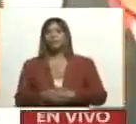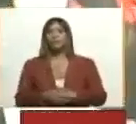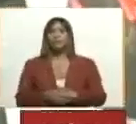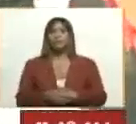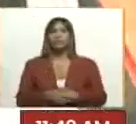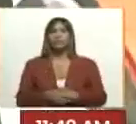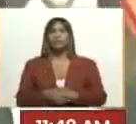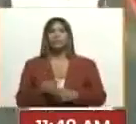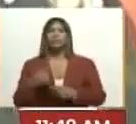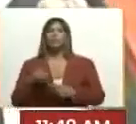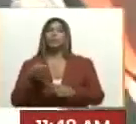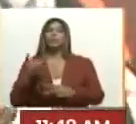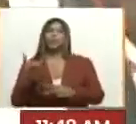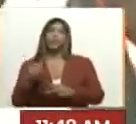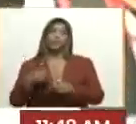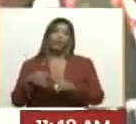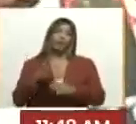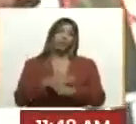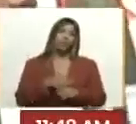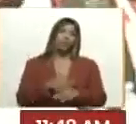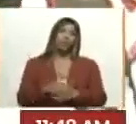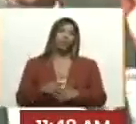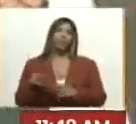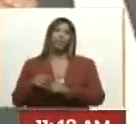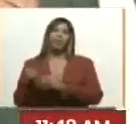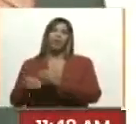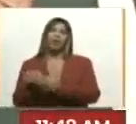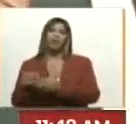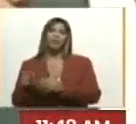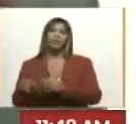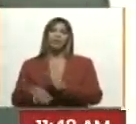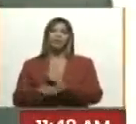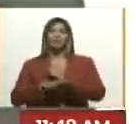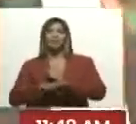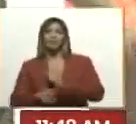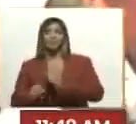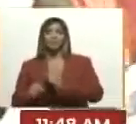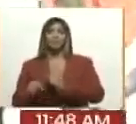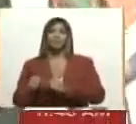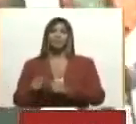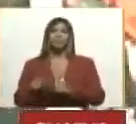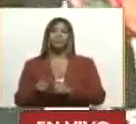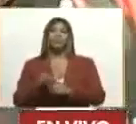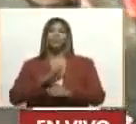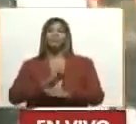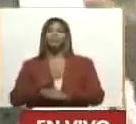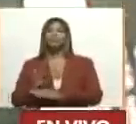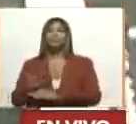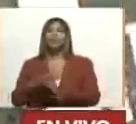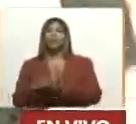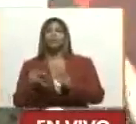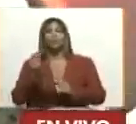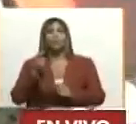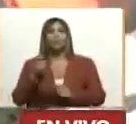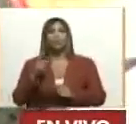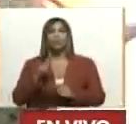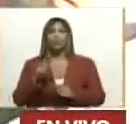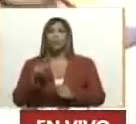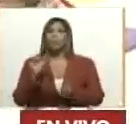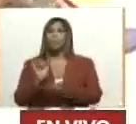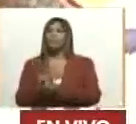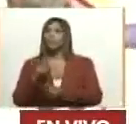la Áñez de Bolivia, que perpetran crímenes para cercenar derechos de los pueblos, no son presos